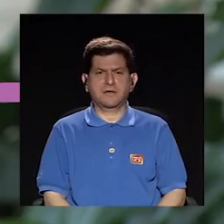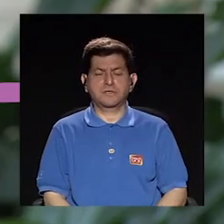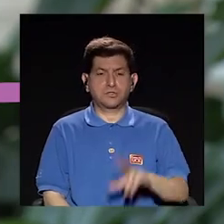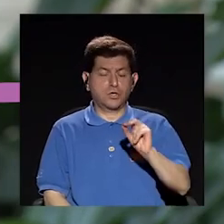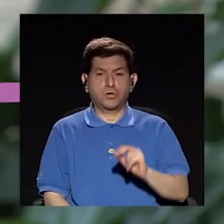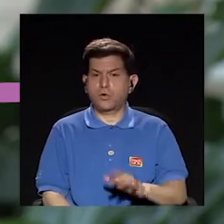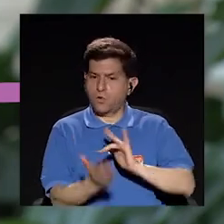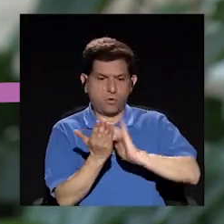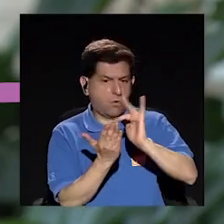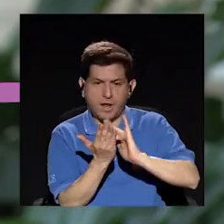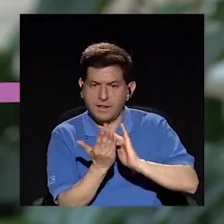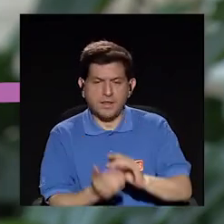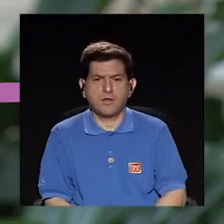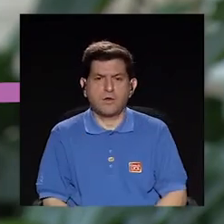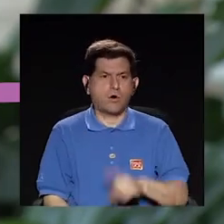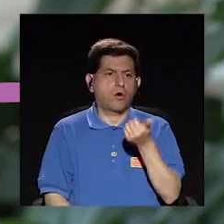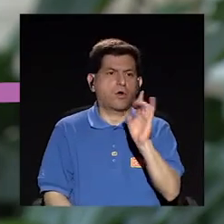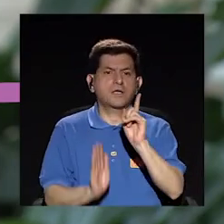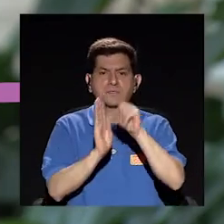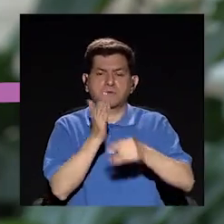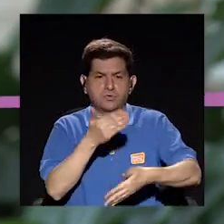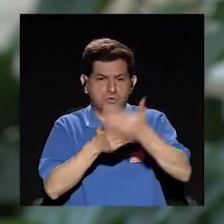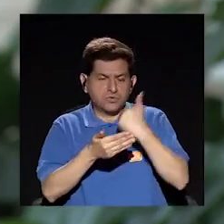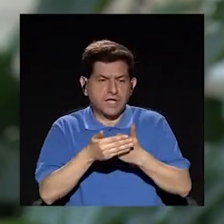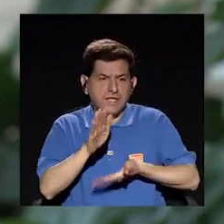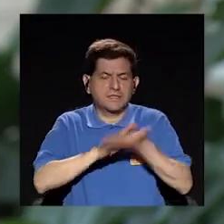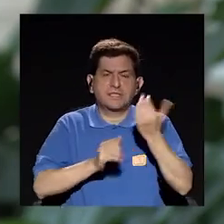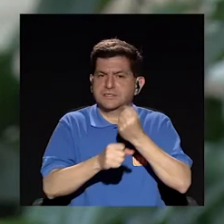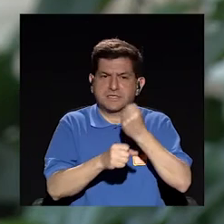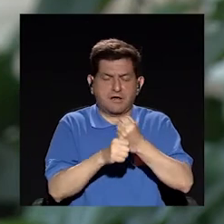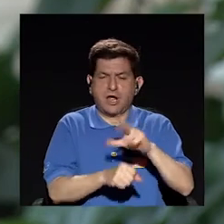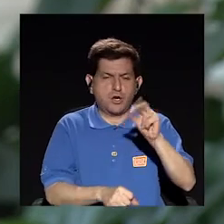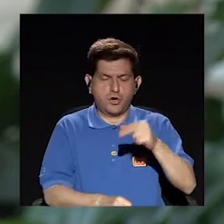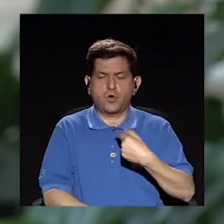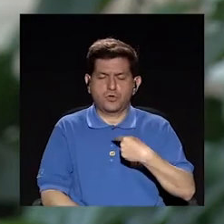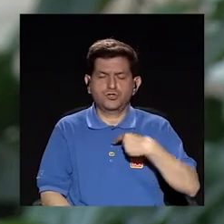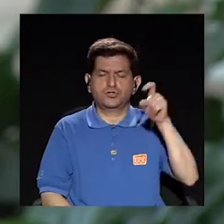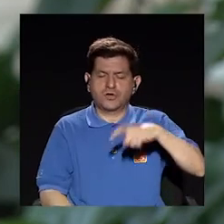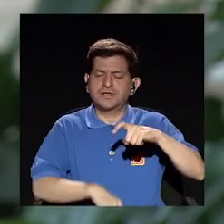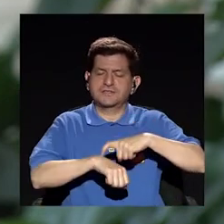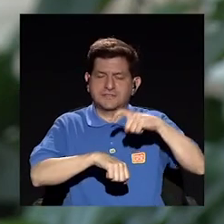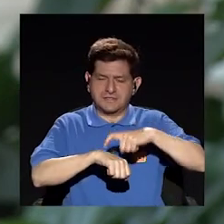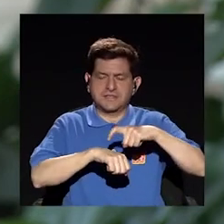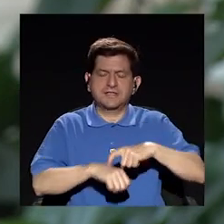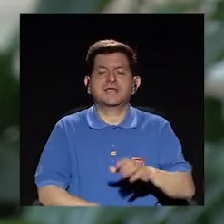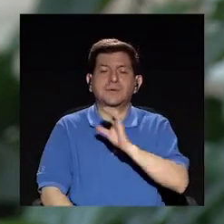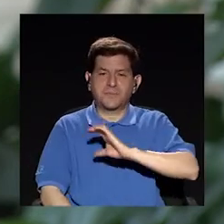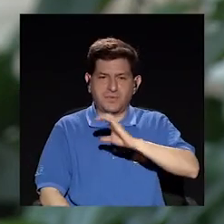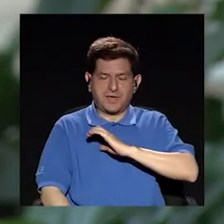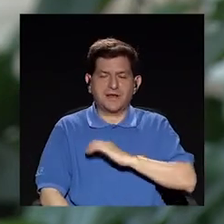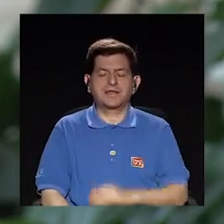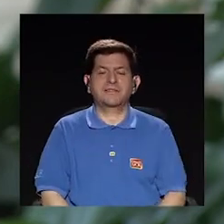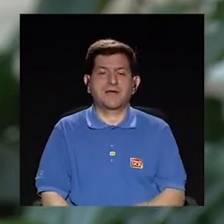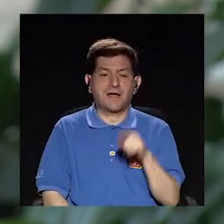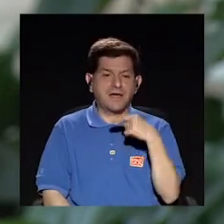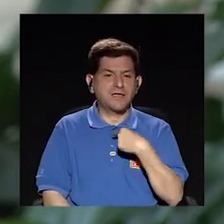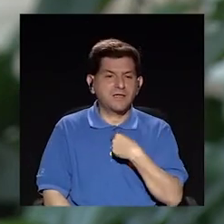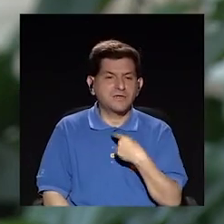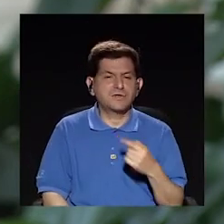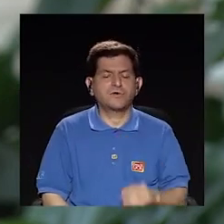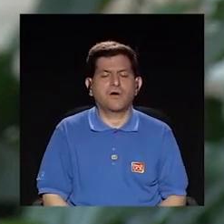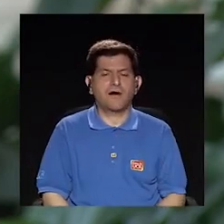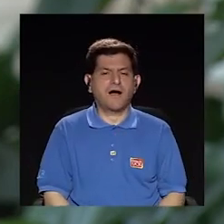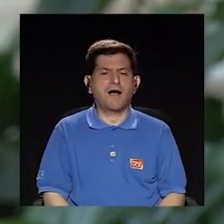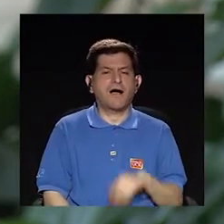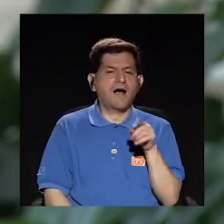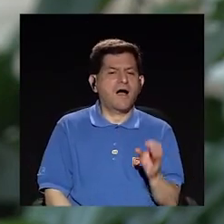con el celular en la mano, no 15 minutos antes de irme para el trabajo, o sea, tengo que sacar realmente un tiempo de calidad y exploro qué es